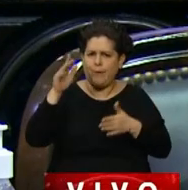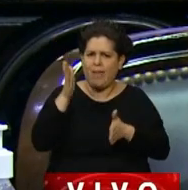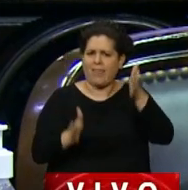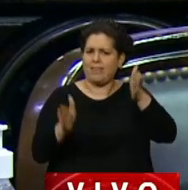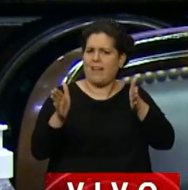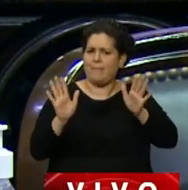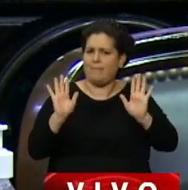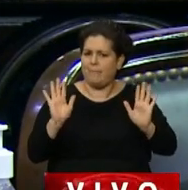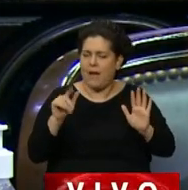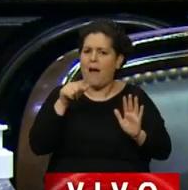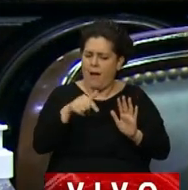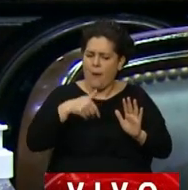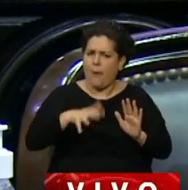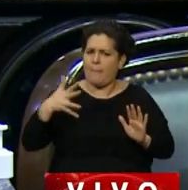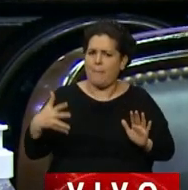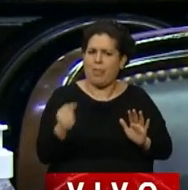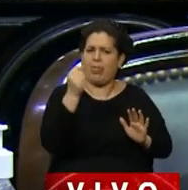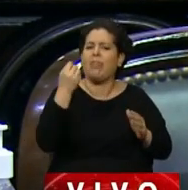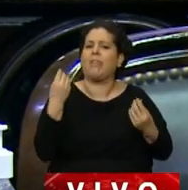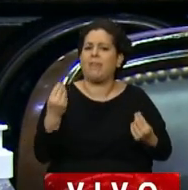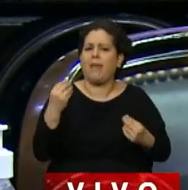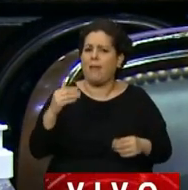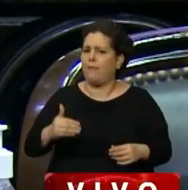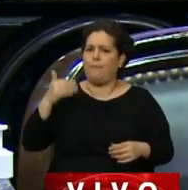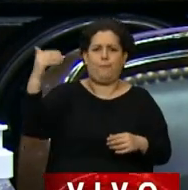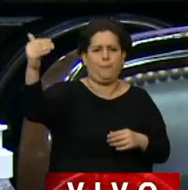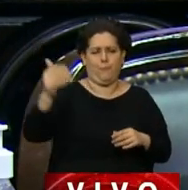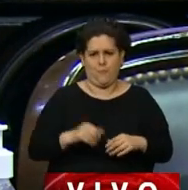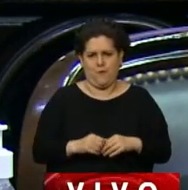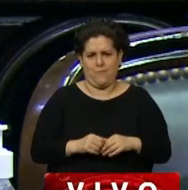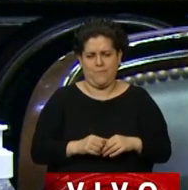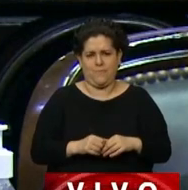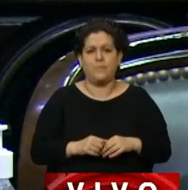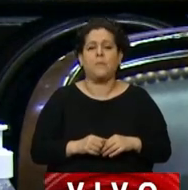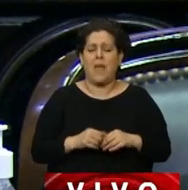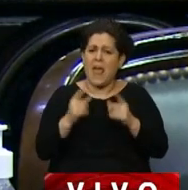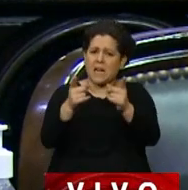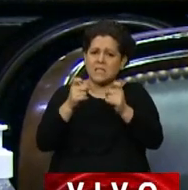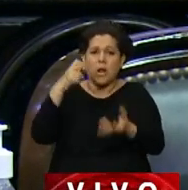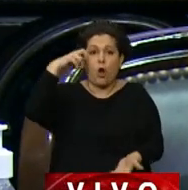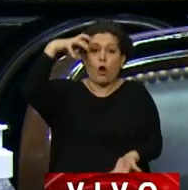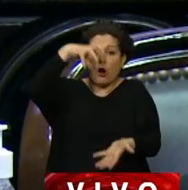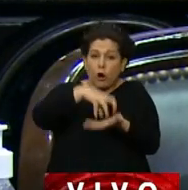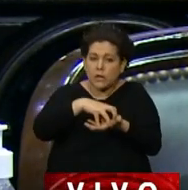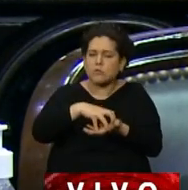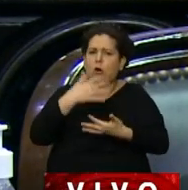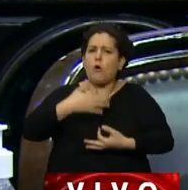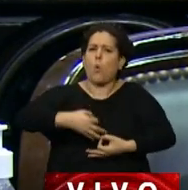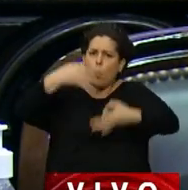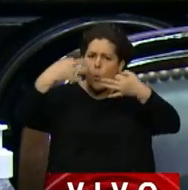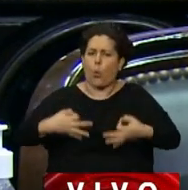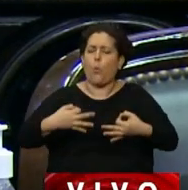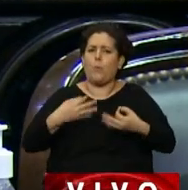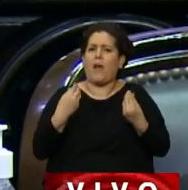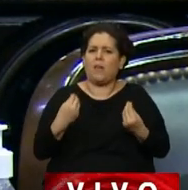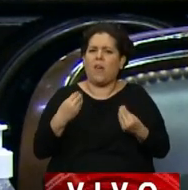un nuevo hito. Vamos a abrirle la puerta al futuro. Es necesario que este Congreso garantice que se van a hacer